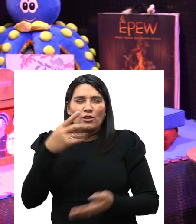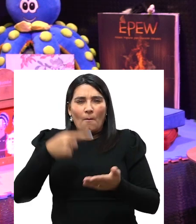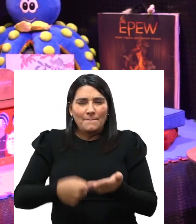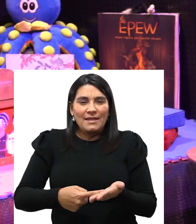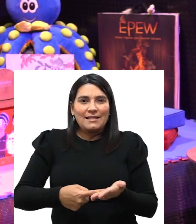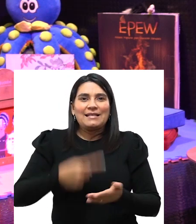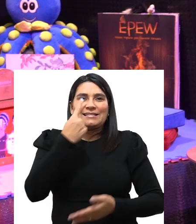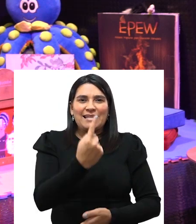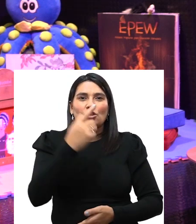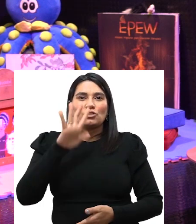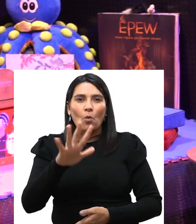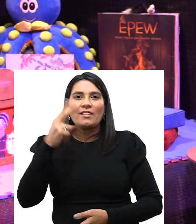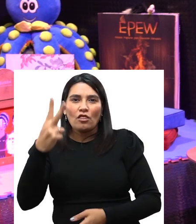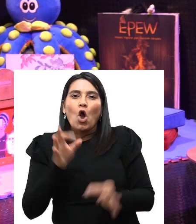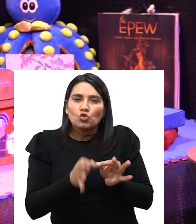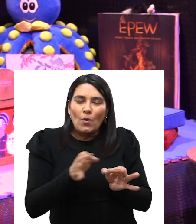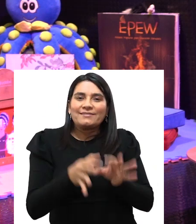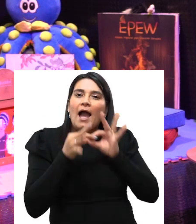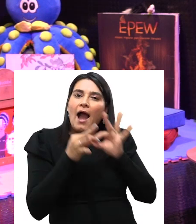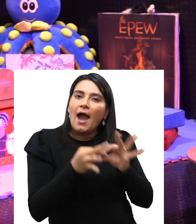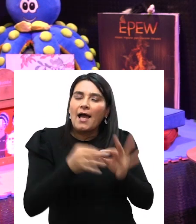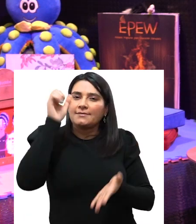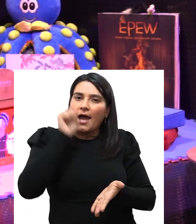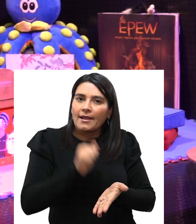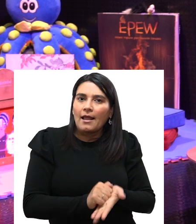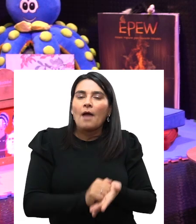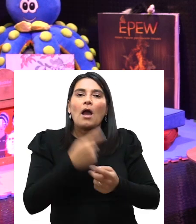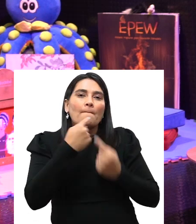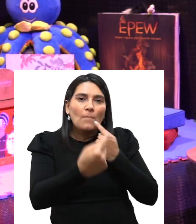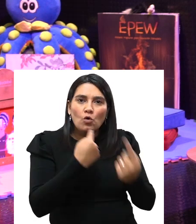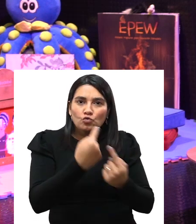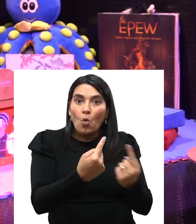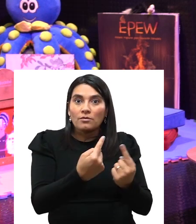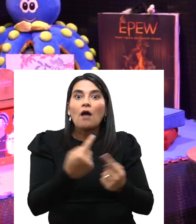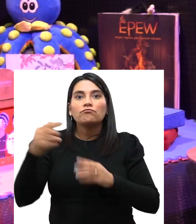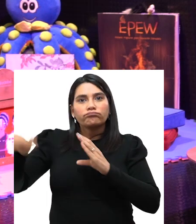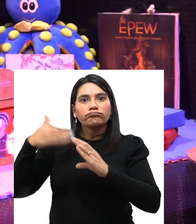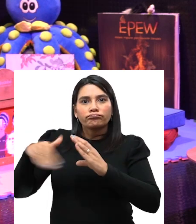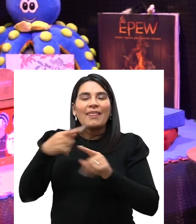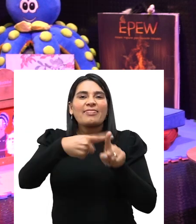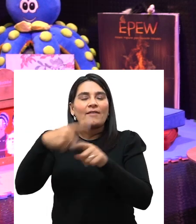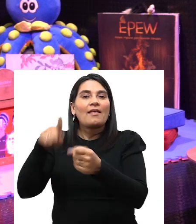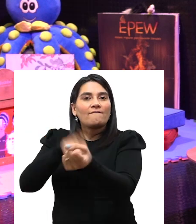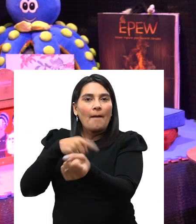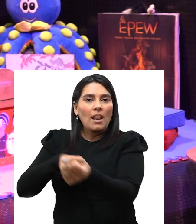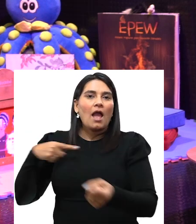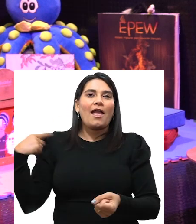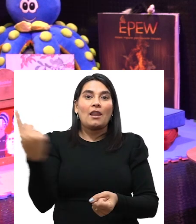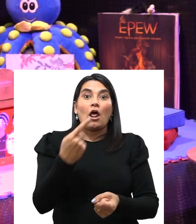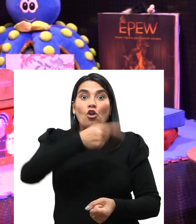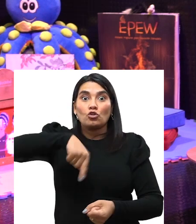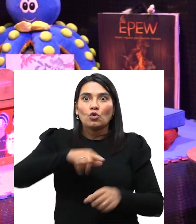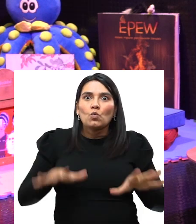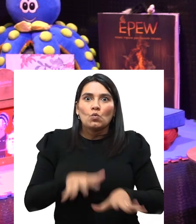44.152 sugerencias, agradecimientos, reclamos, consultas de las familias en general, procurando entregar